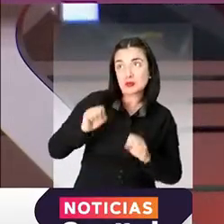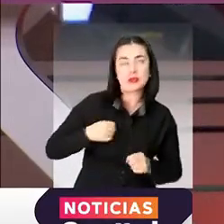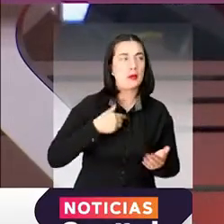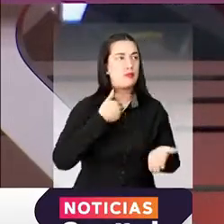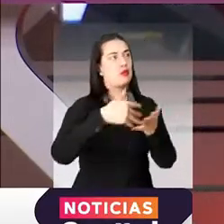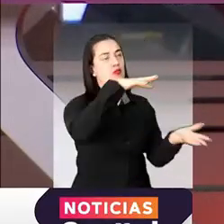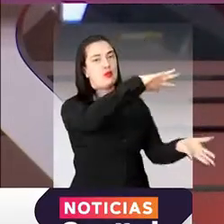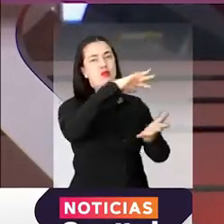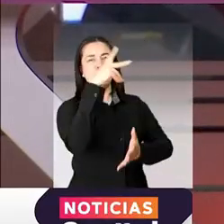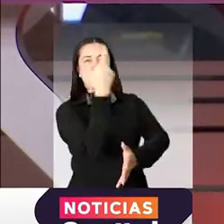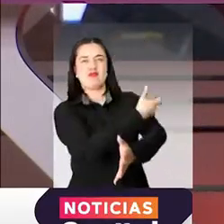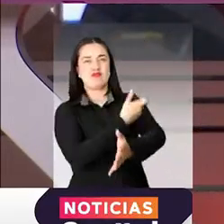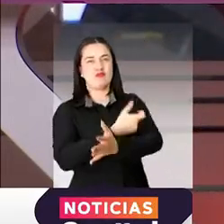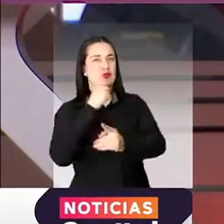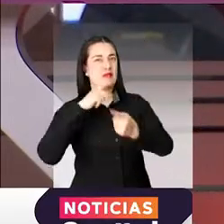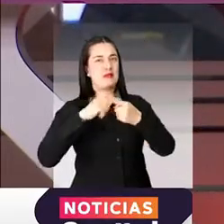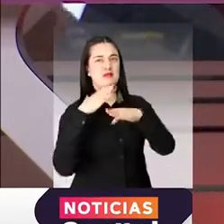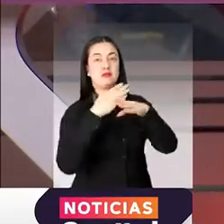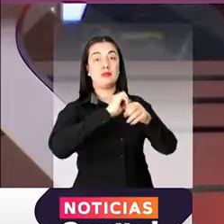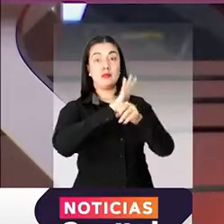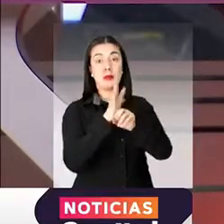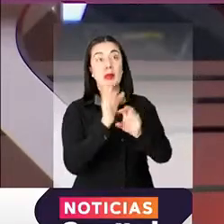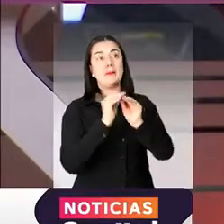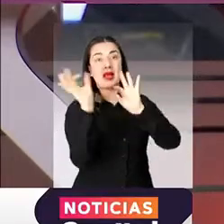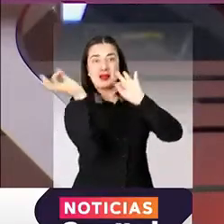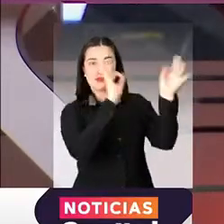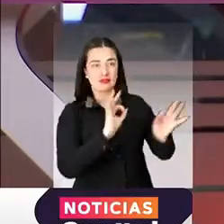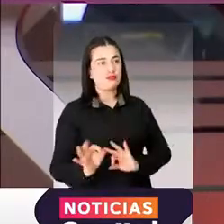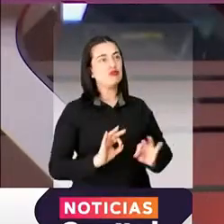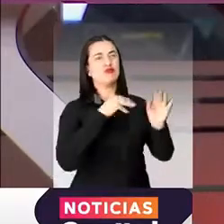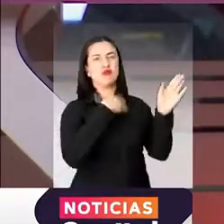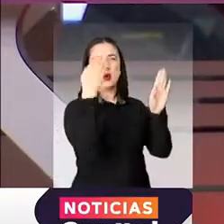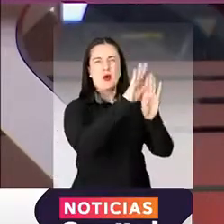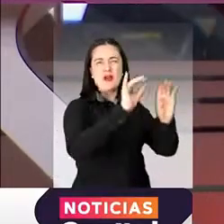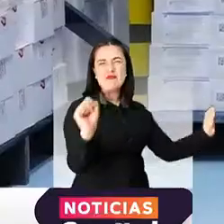asimismo la logística de almacenamiento está garantizada